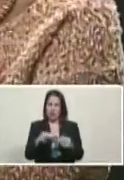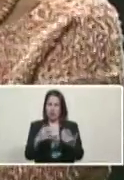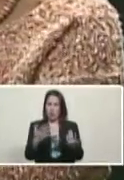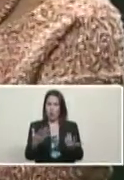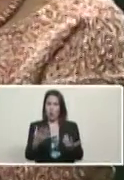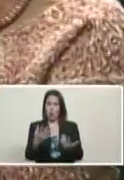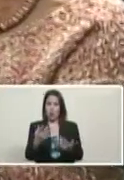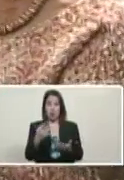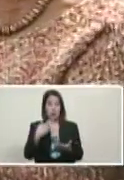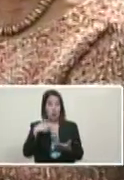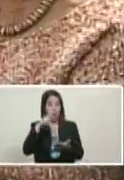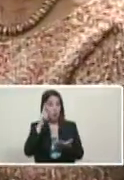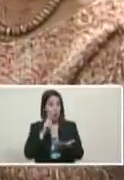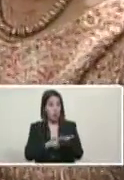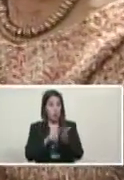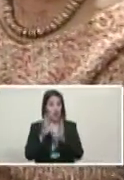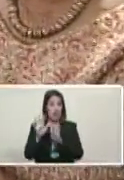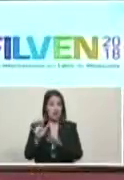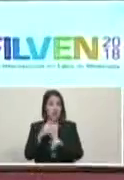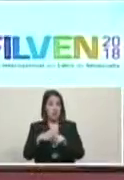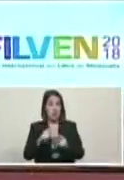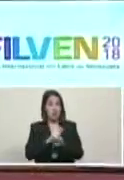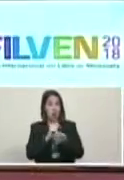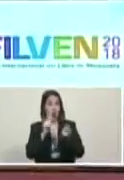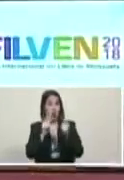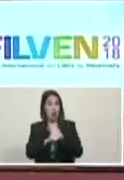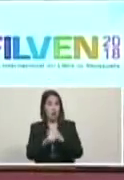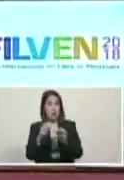Te lo voy a probar como está, pero me lo conviertes en Petro.